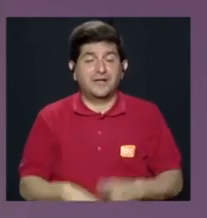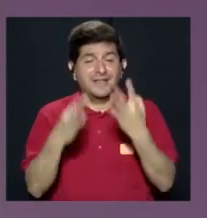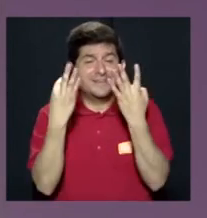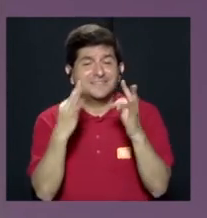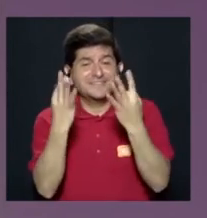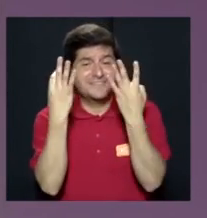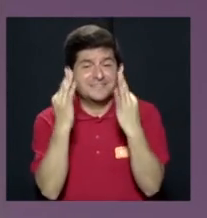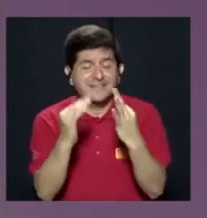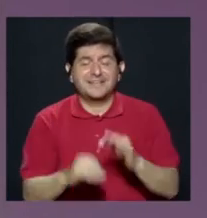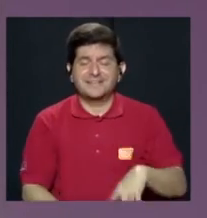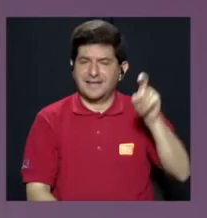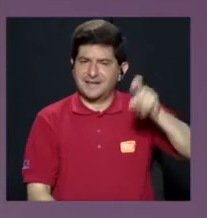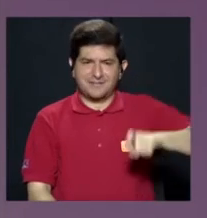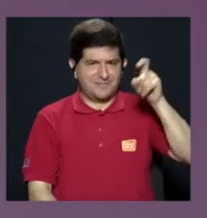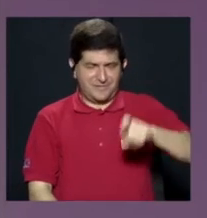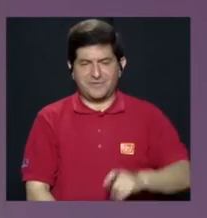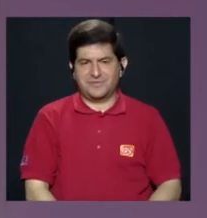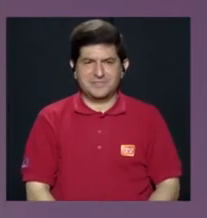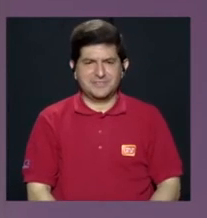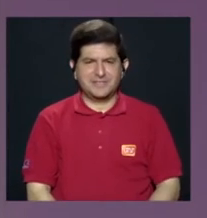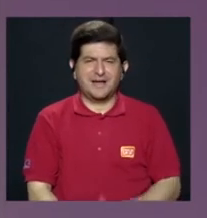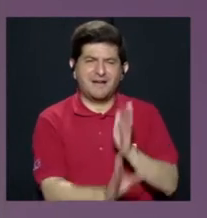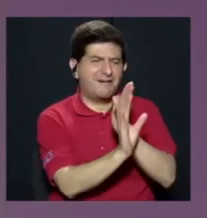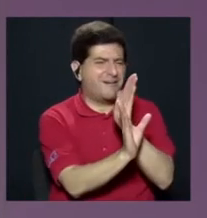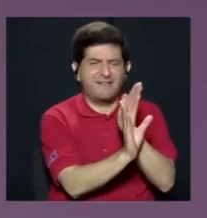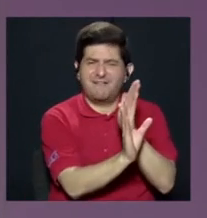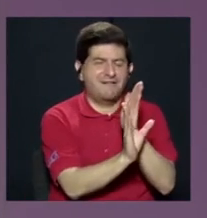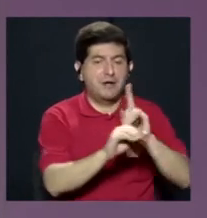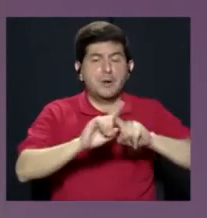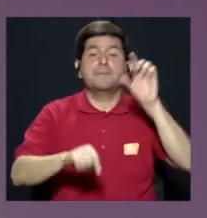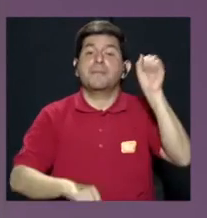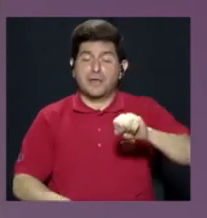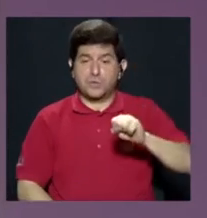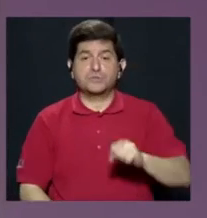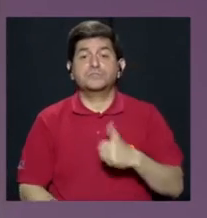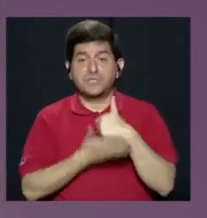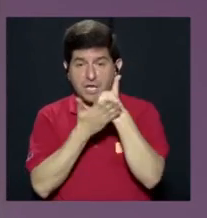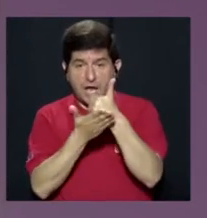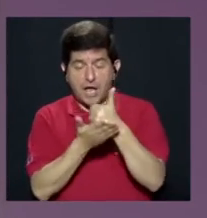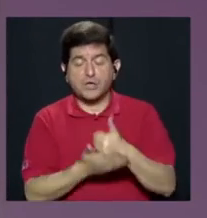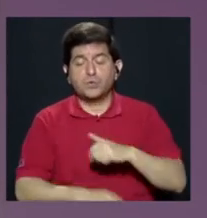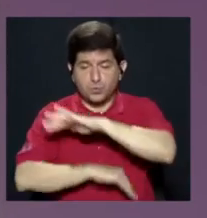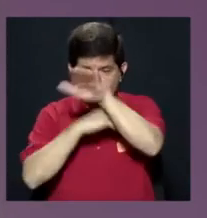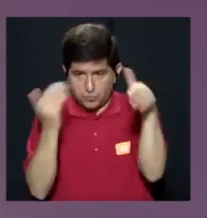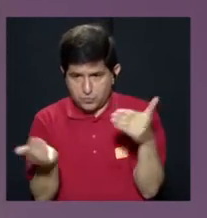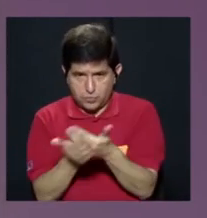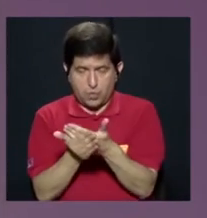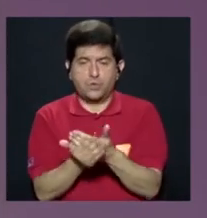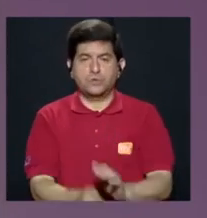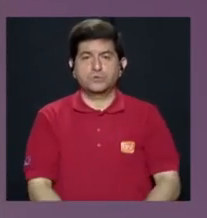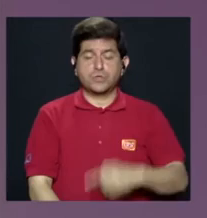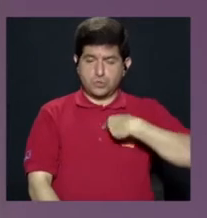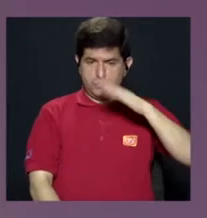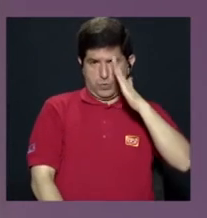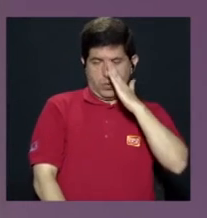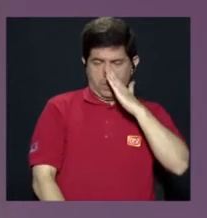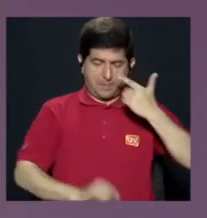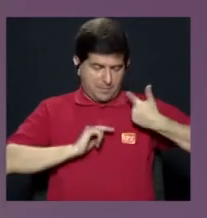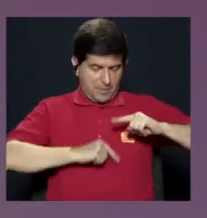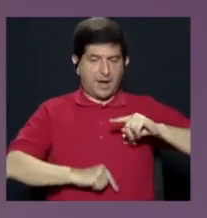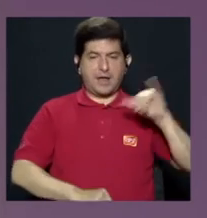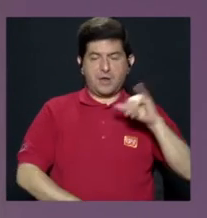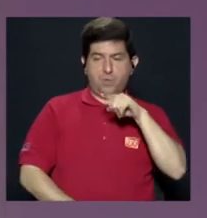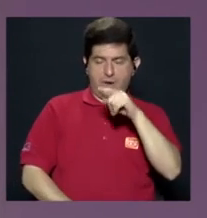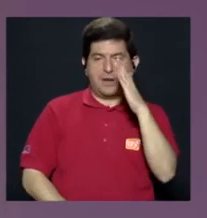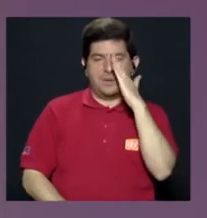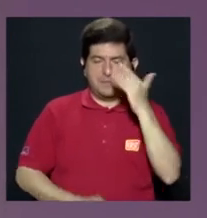llegar, en que no necesitemos ni, tanto de un psicólogo, pero sí necesitemos esa ayuda mutua de que como yo soy mamá en duelo, la otra mamá